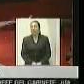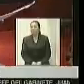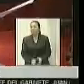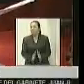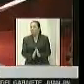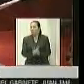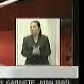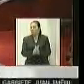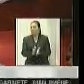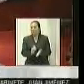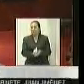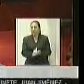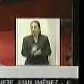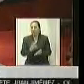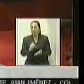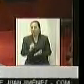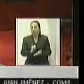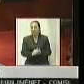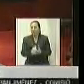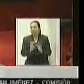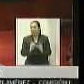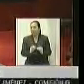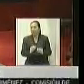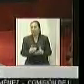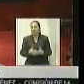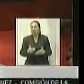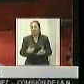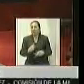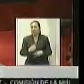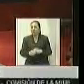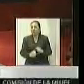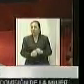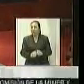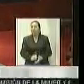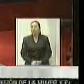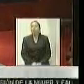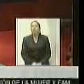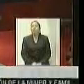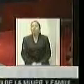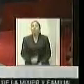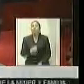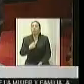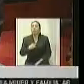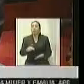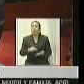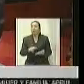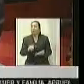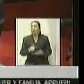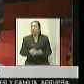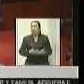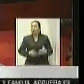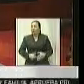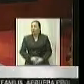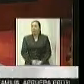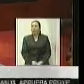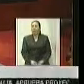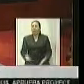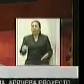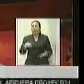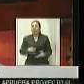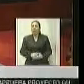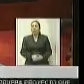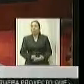libros porque creo que se ha quedado usted atrás algunos años. Aquí lo que yo he leído es